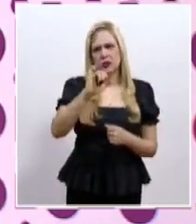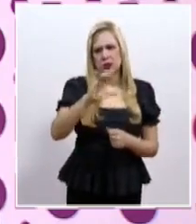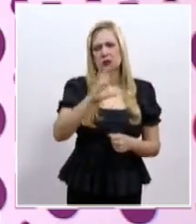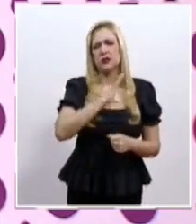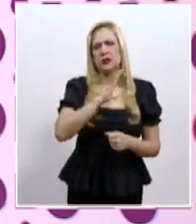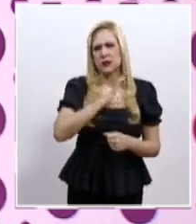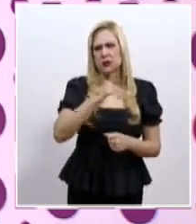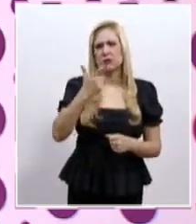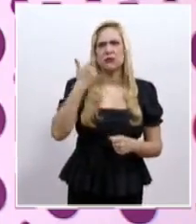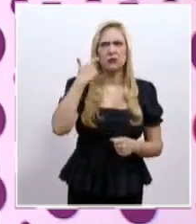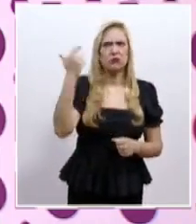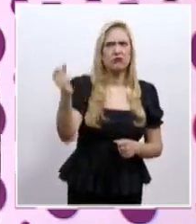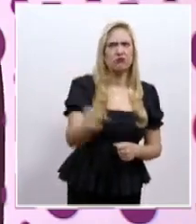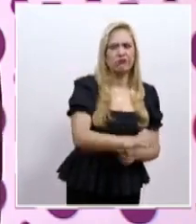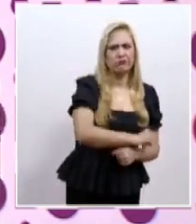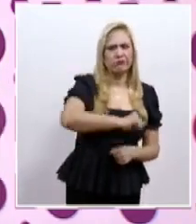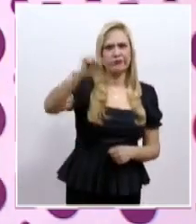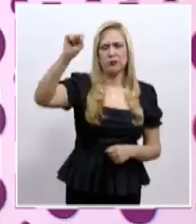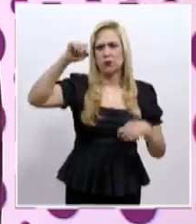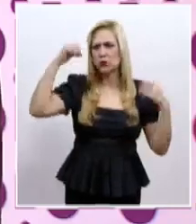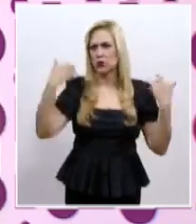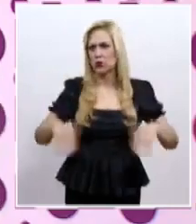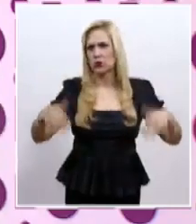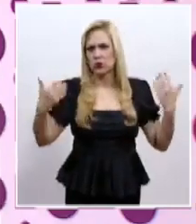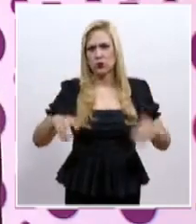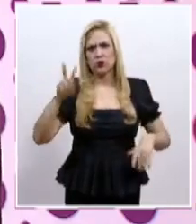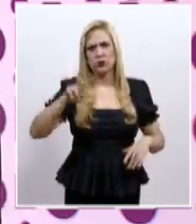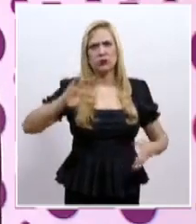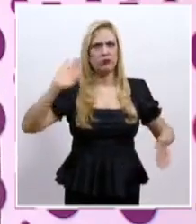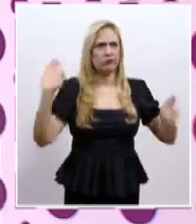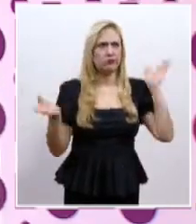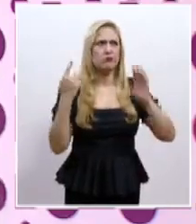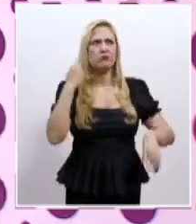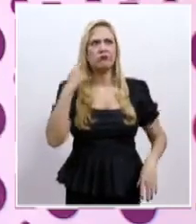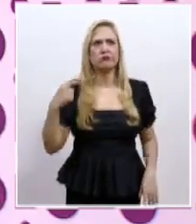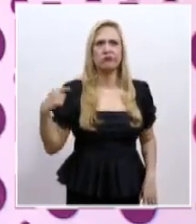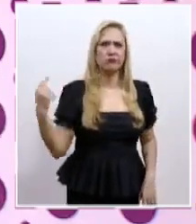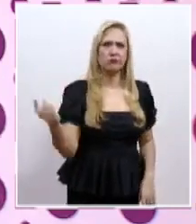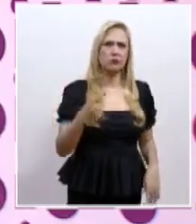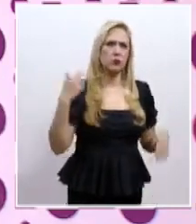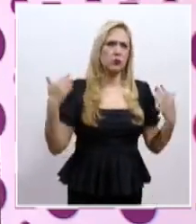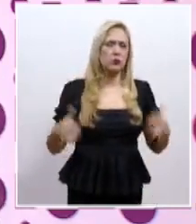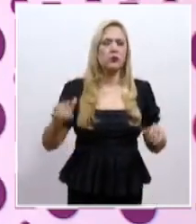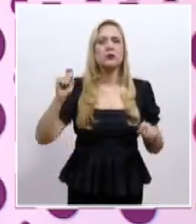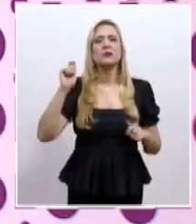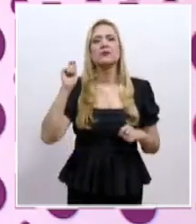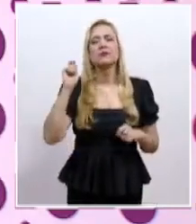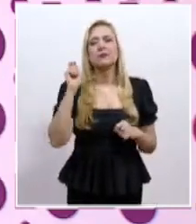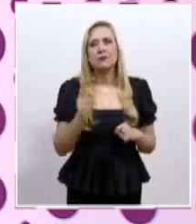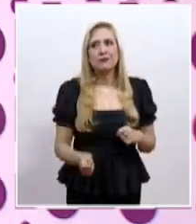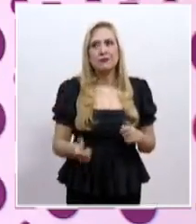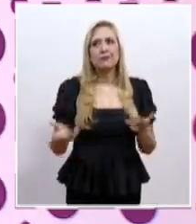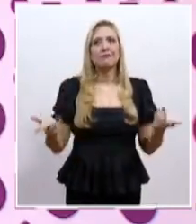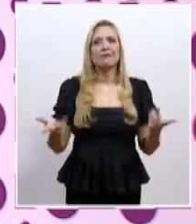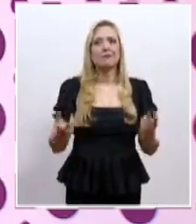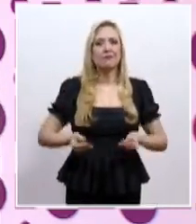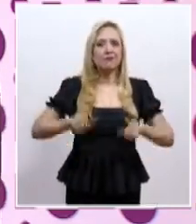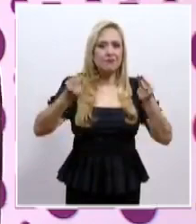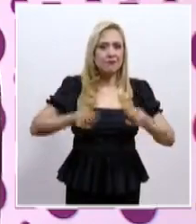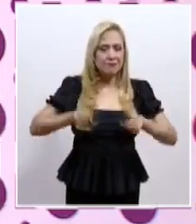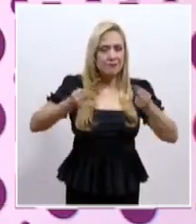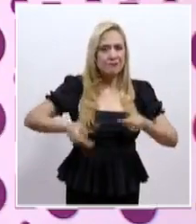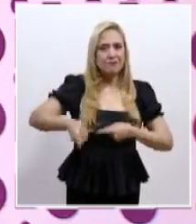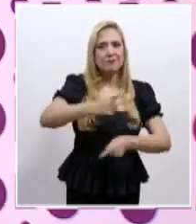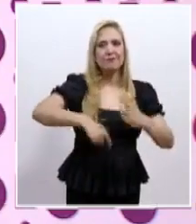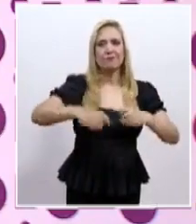niveles de inflación, que es un fenómeno que está pasando en todo el mundo. Tiene que ver con la fractura en las cadenas productivas,